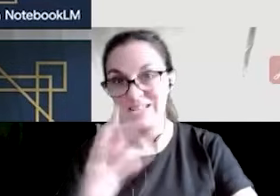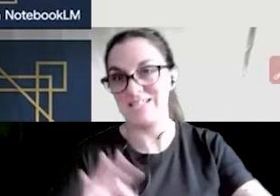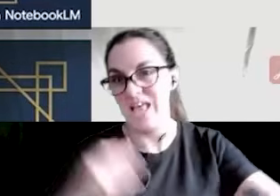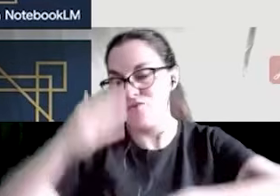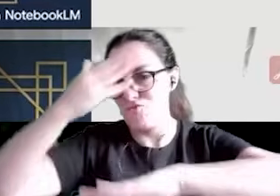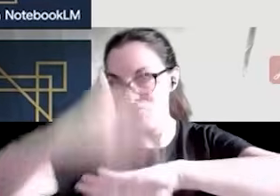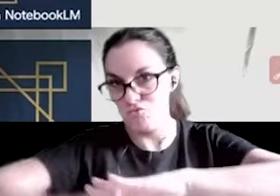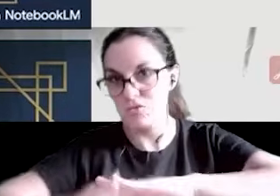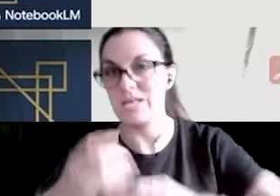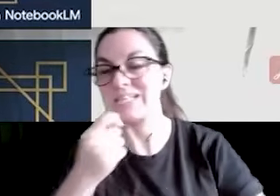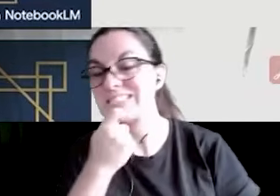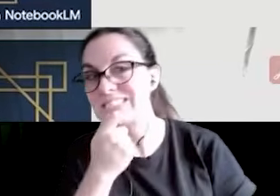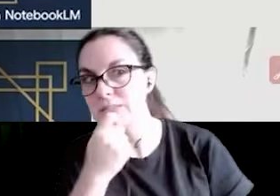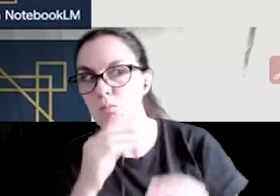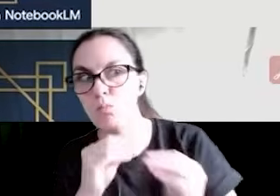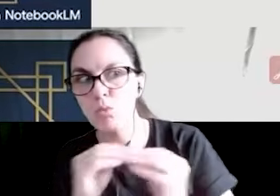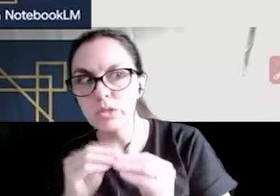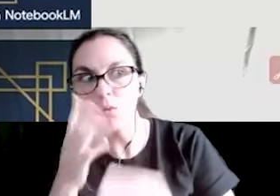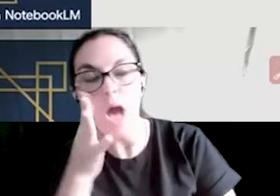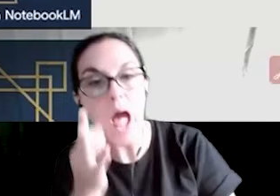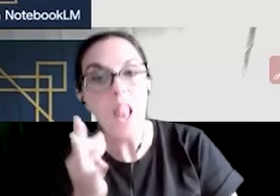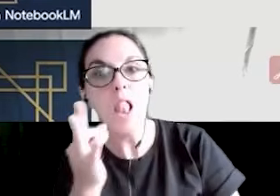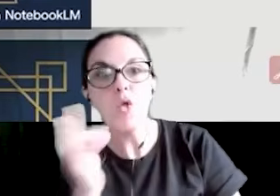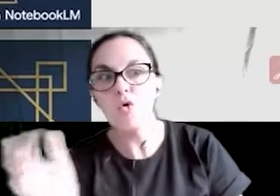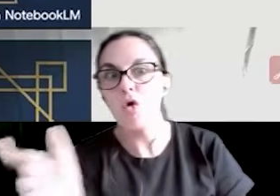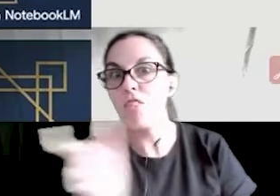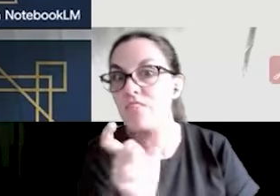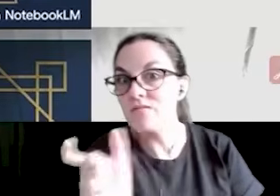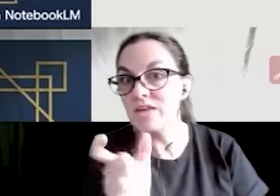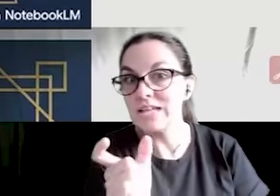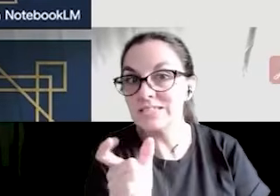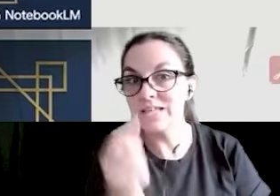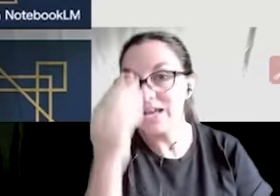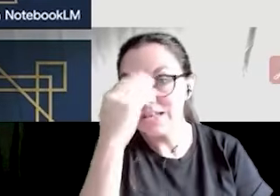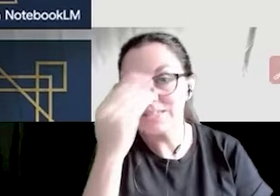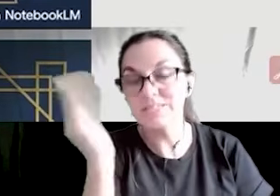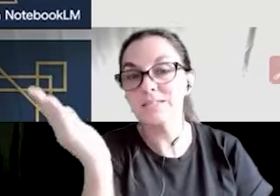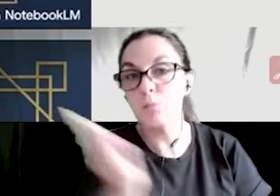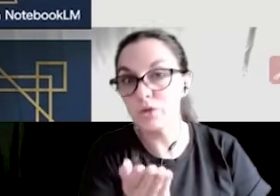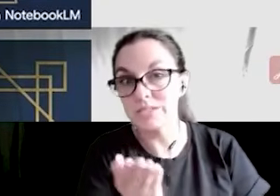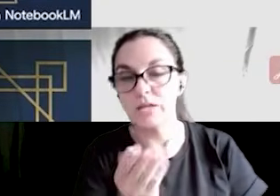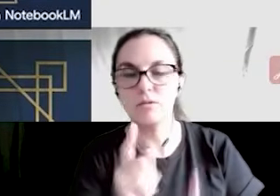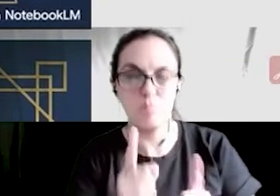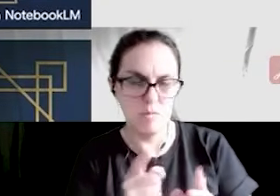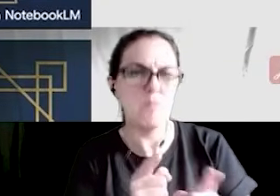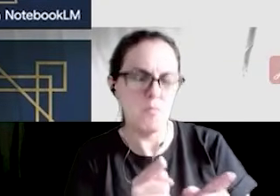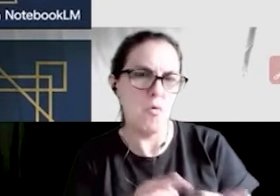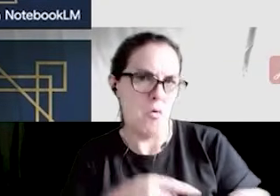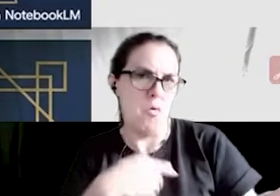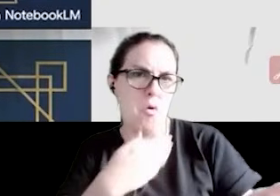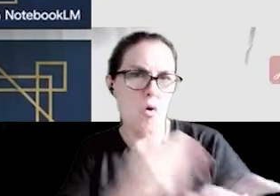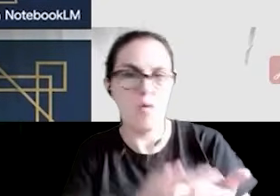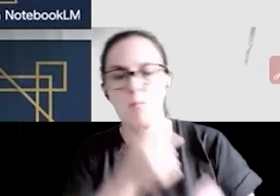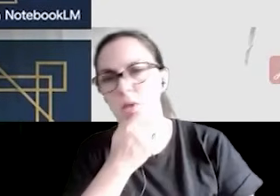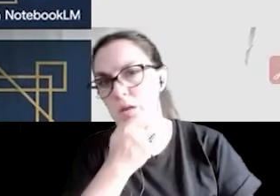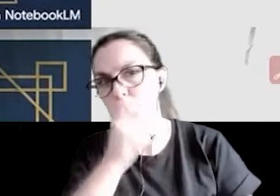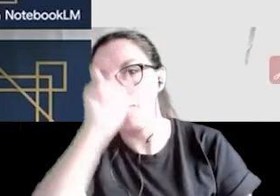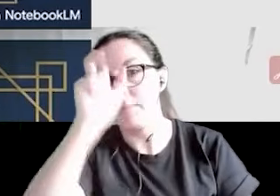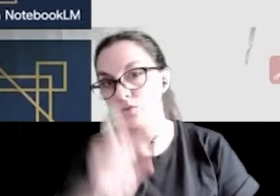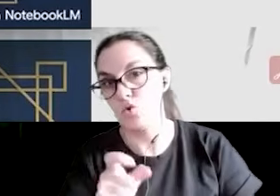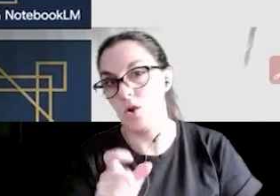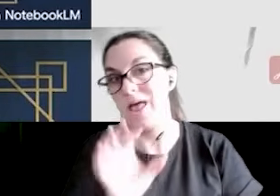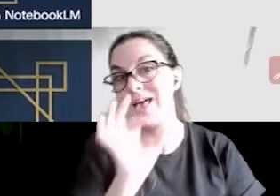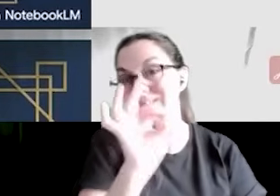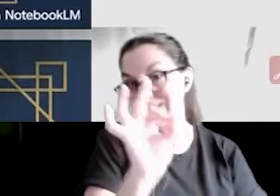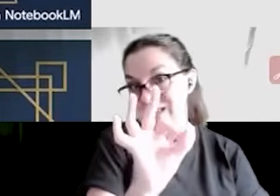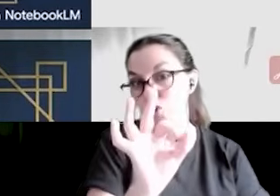motivo detectamos una diferencia del 15% entre lo presentado Fíjense que si un contribuyente presentara en cero, que